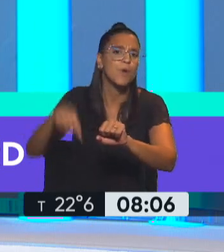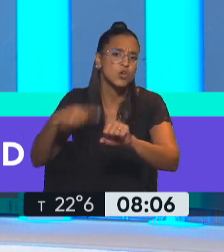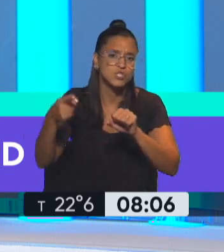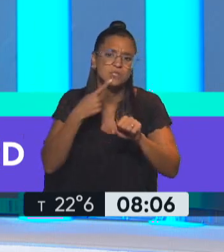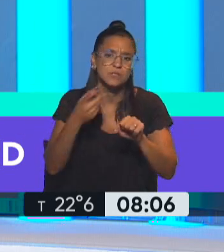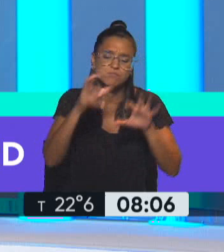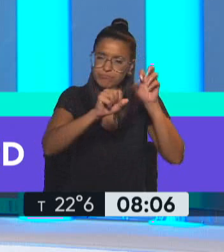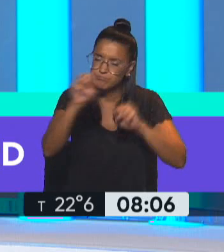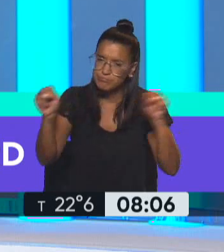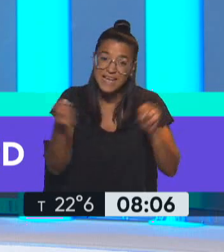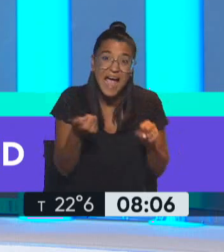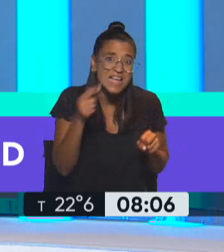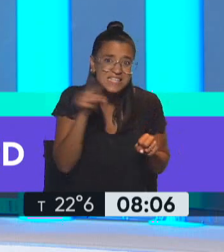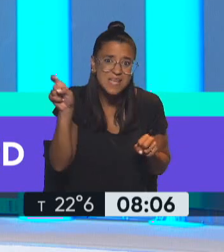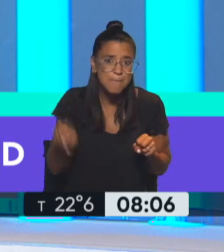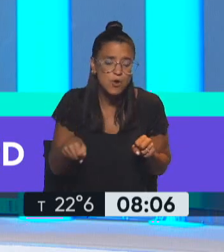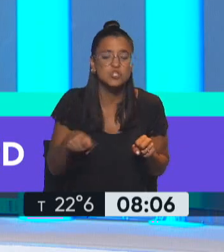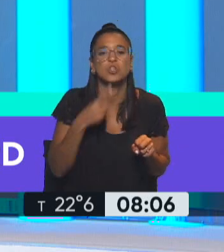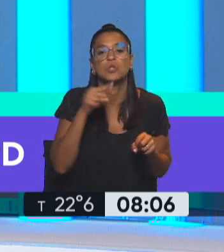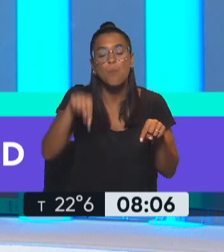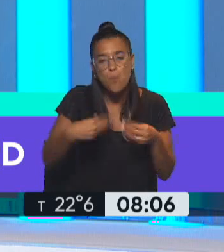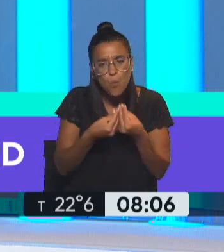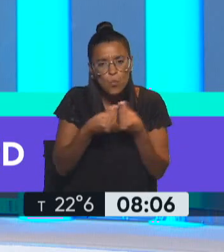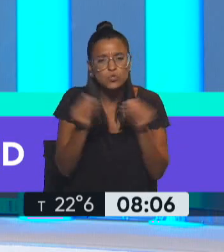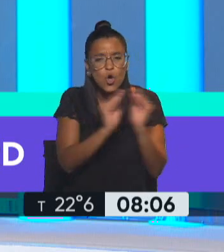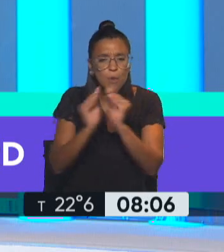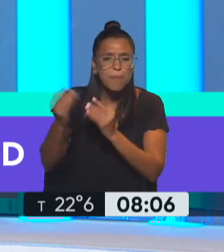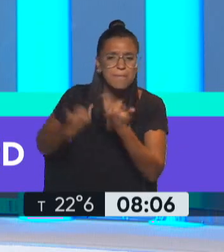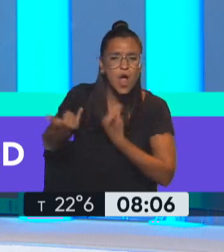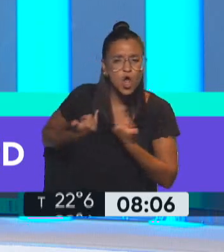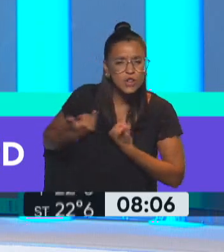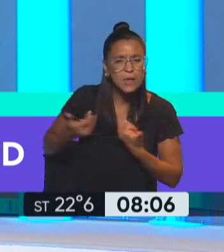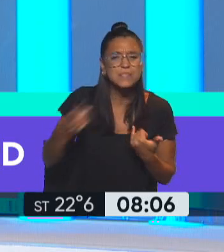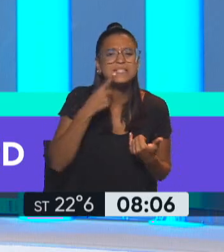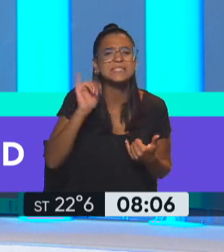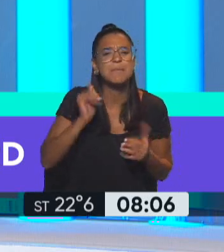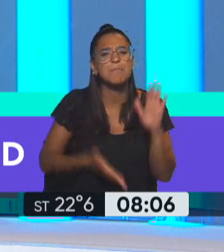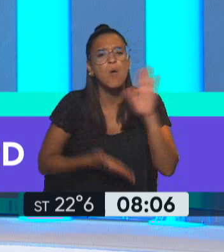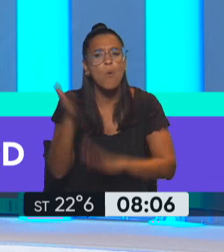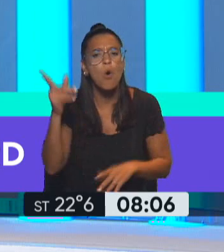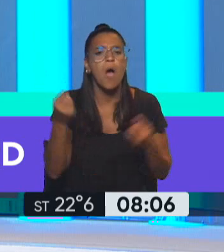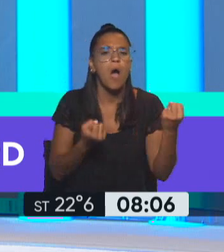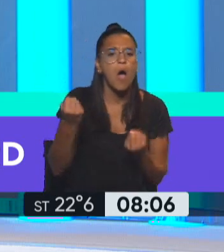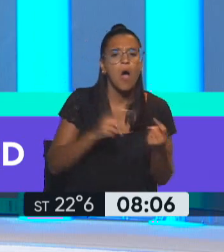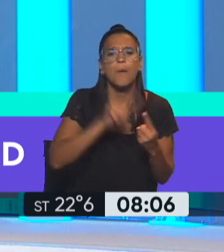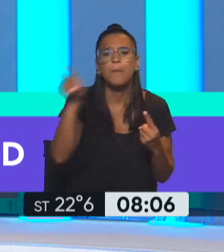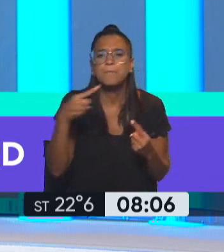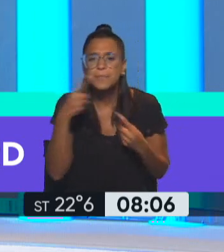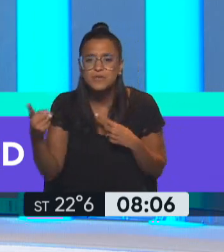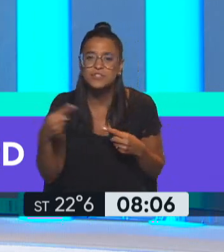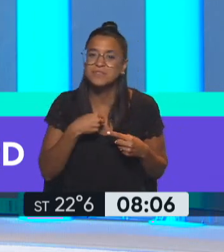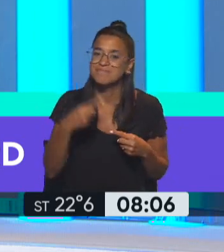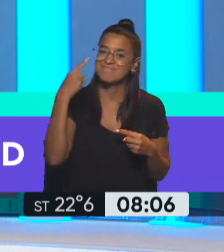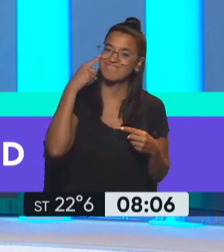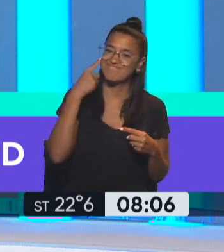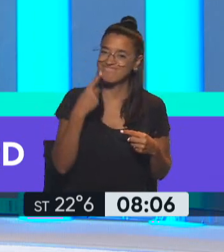ocupación plena escuché muchos compañeros de acá por ejemplo que me contaban si me voy y me voy con el auto y voy a preguntar y yo como